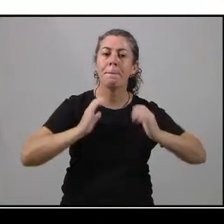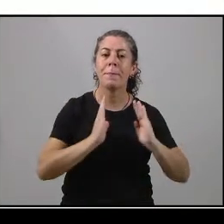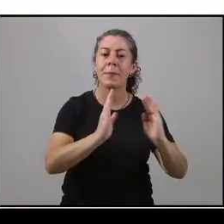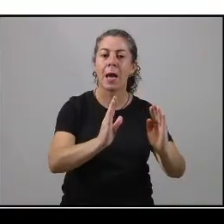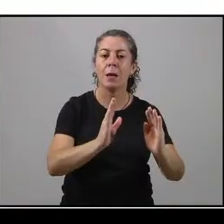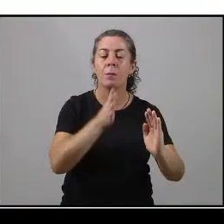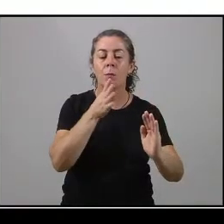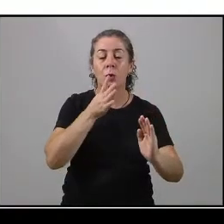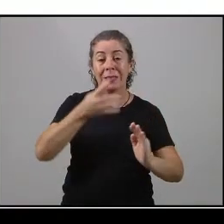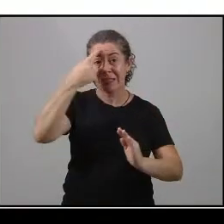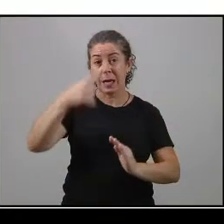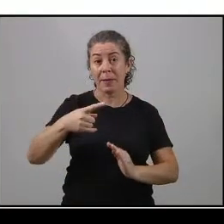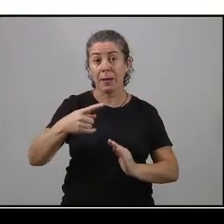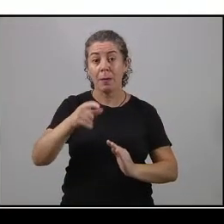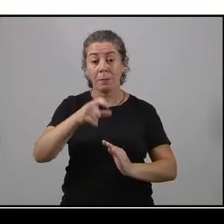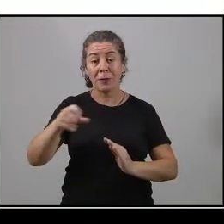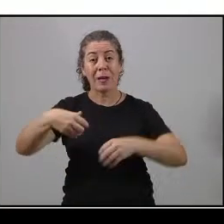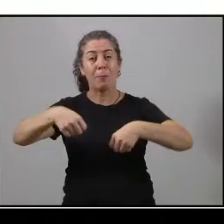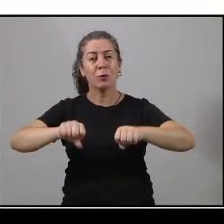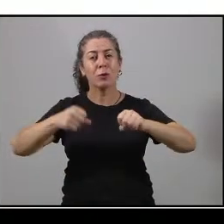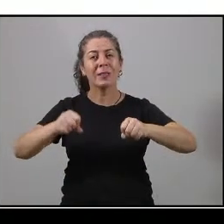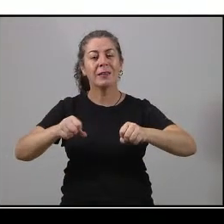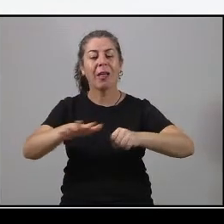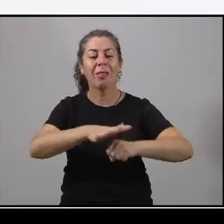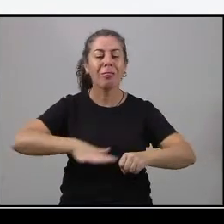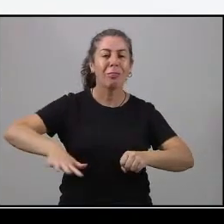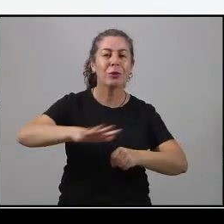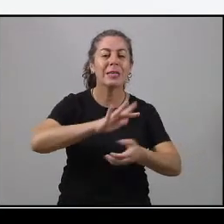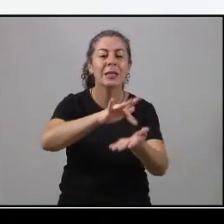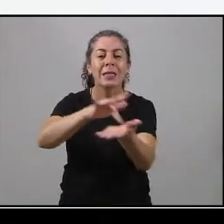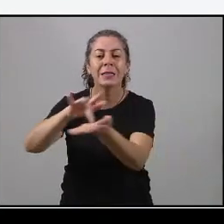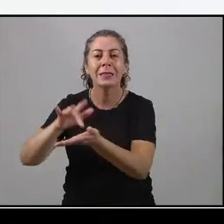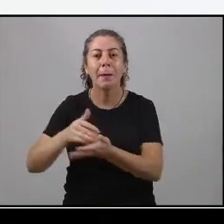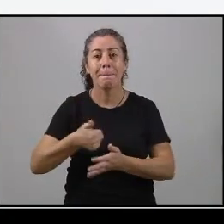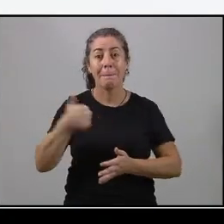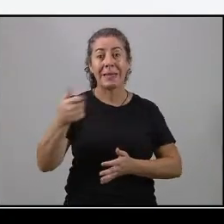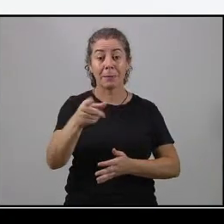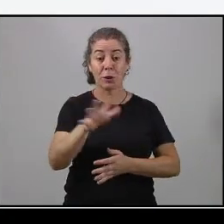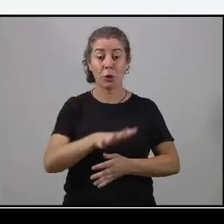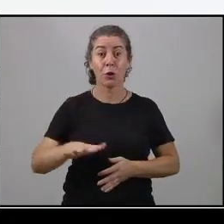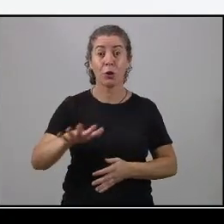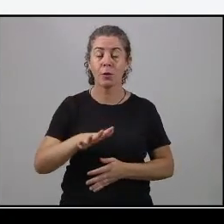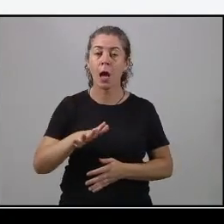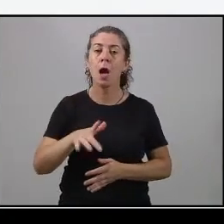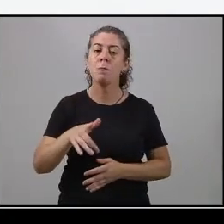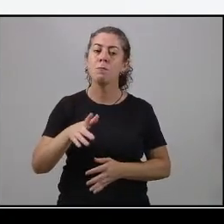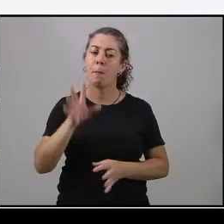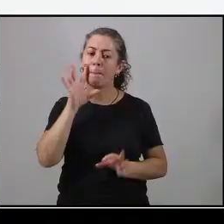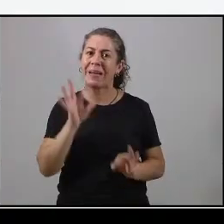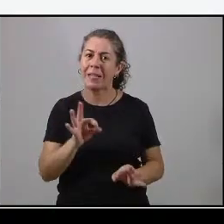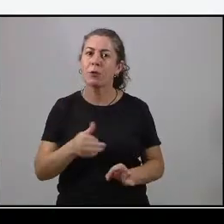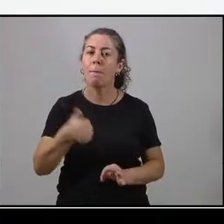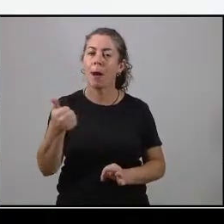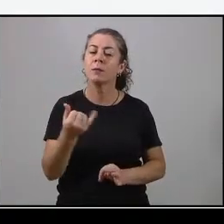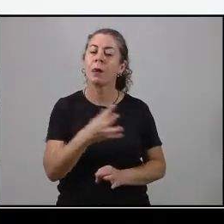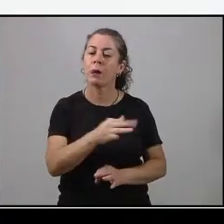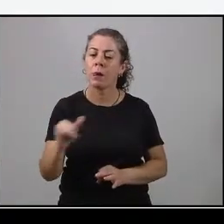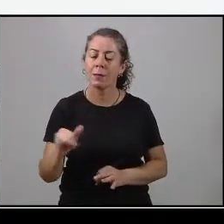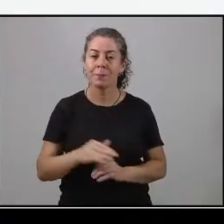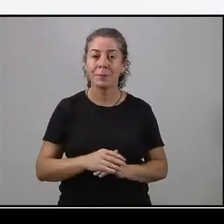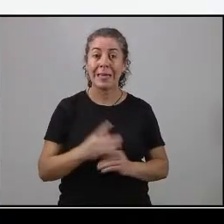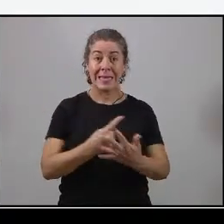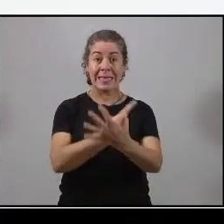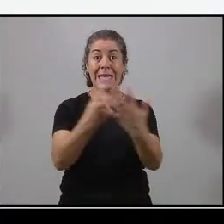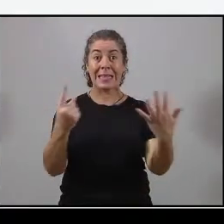más frecuentadas por motoristas y cuáles son aquellas zonas que presentan un mayor riesgo. De las